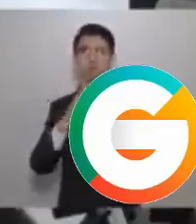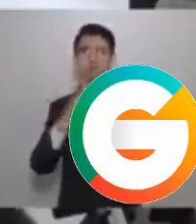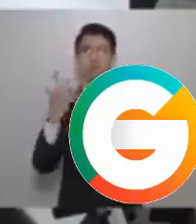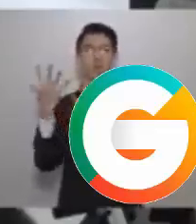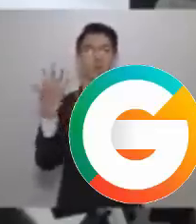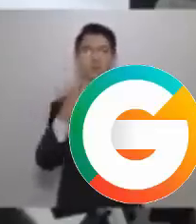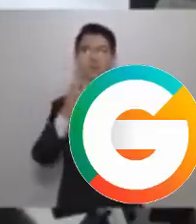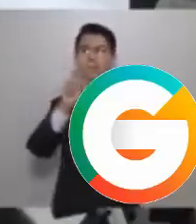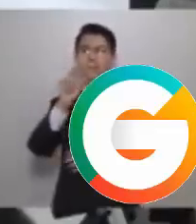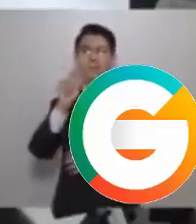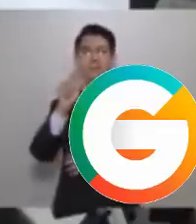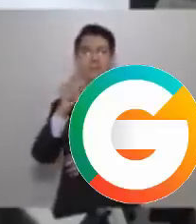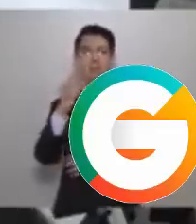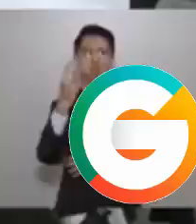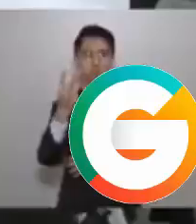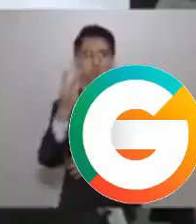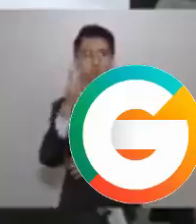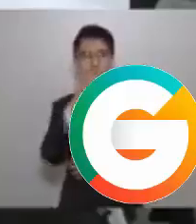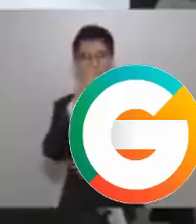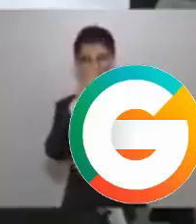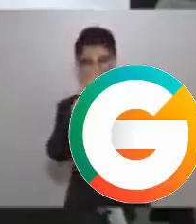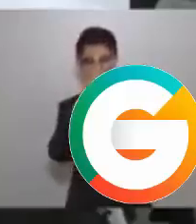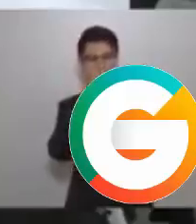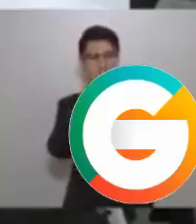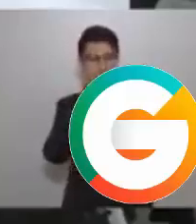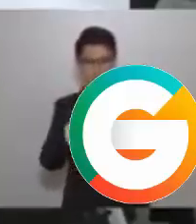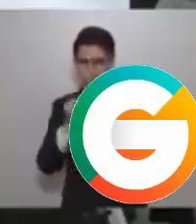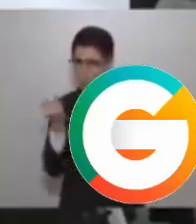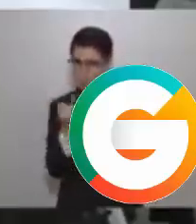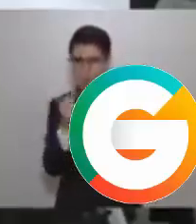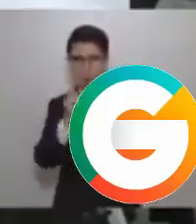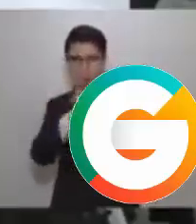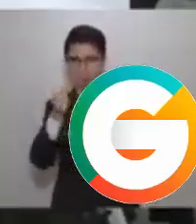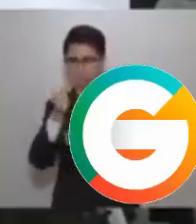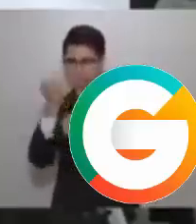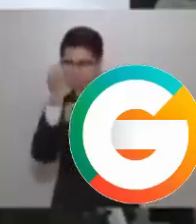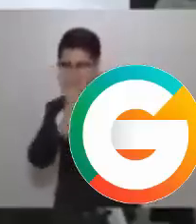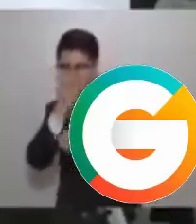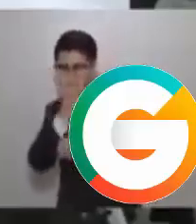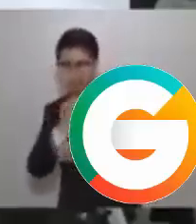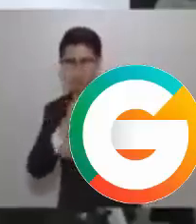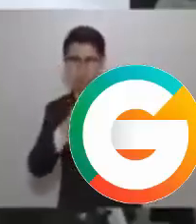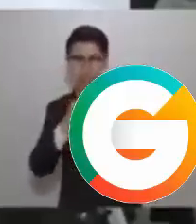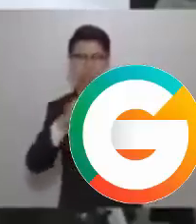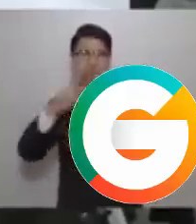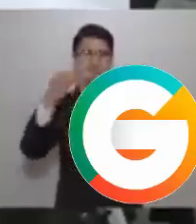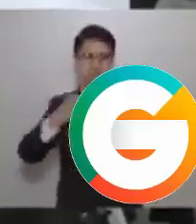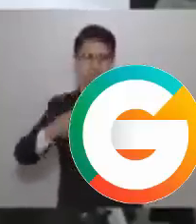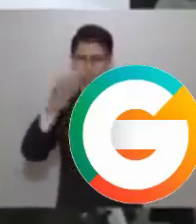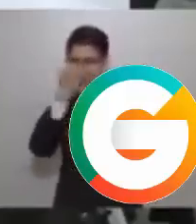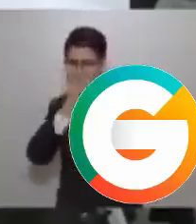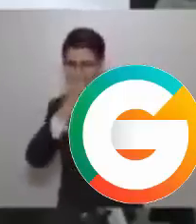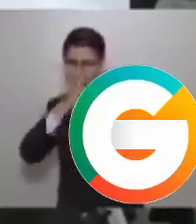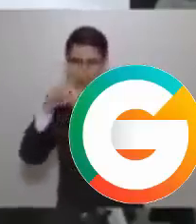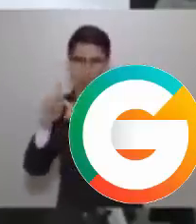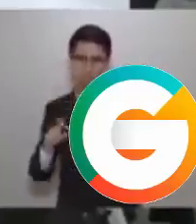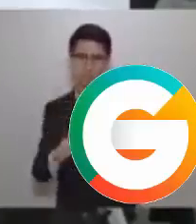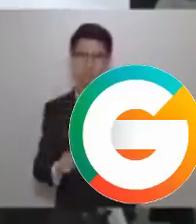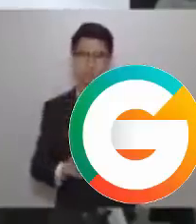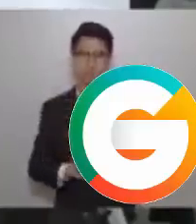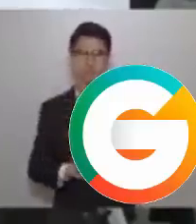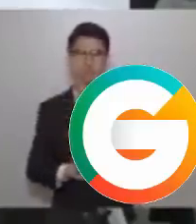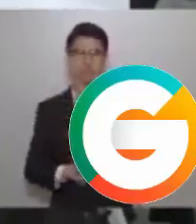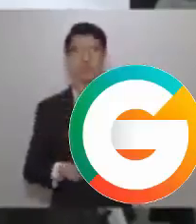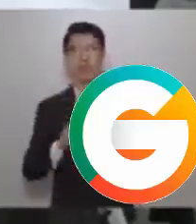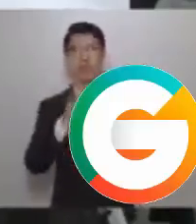las visitas derivadas de inicio de investigación son 68. La evolución por devolución patrimonial